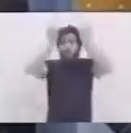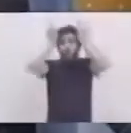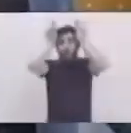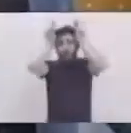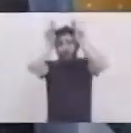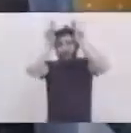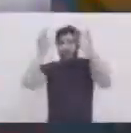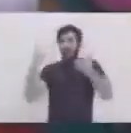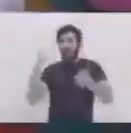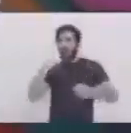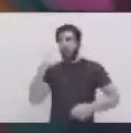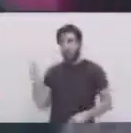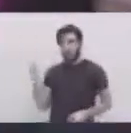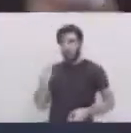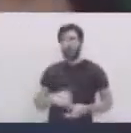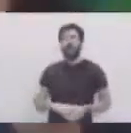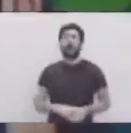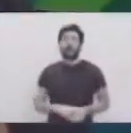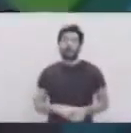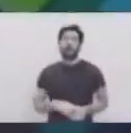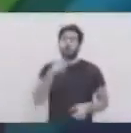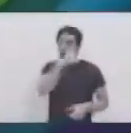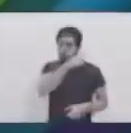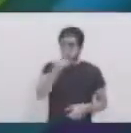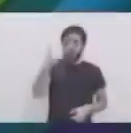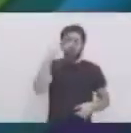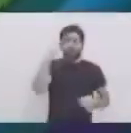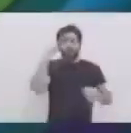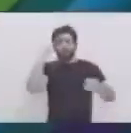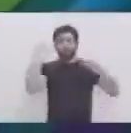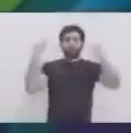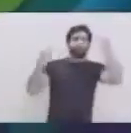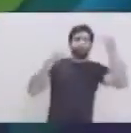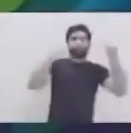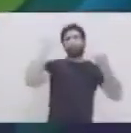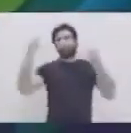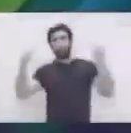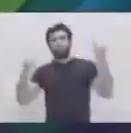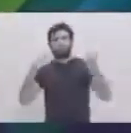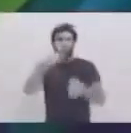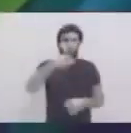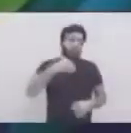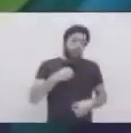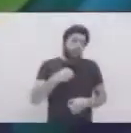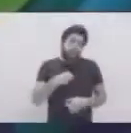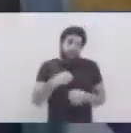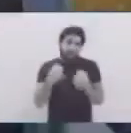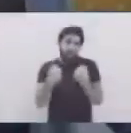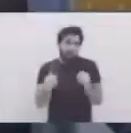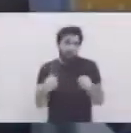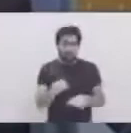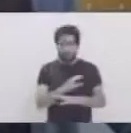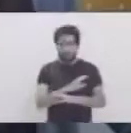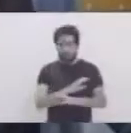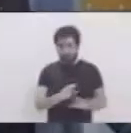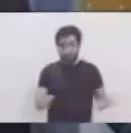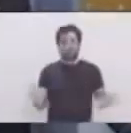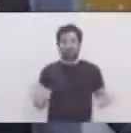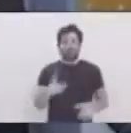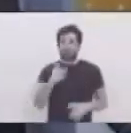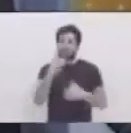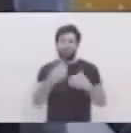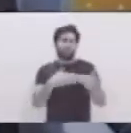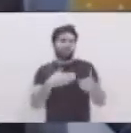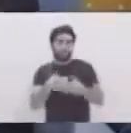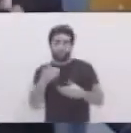Gracias. La idea es que ustedes se pongan creativos y realicen las caretas como a ustedes les gusten. Por ejemplo, el conejito,